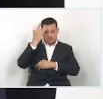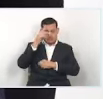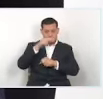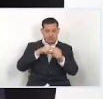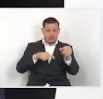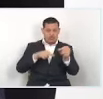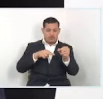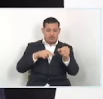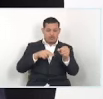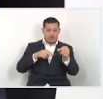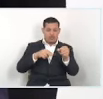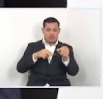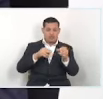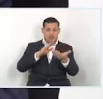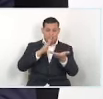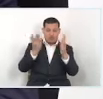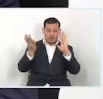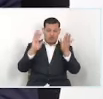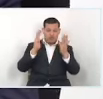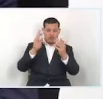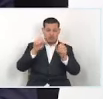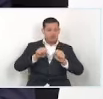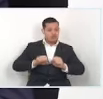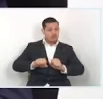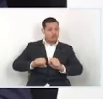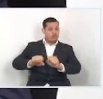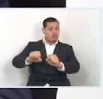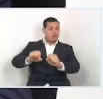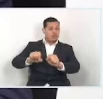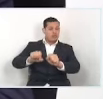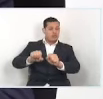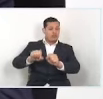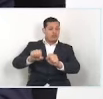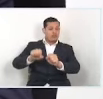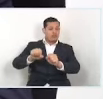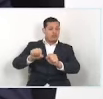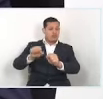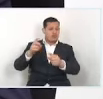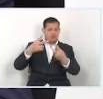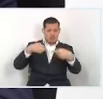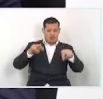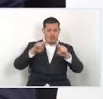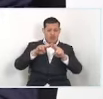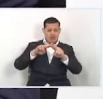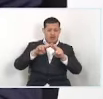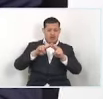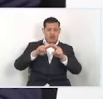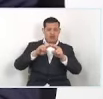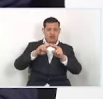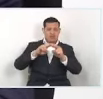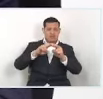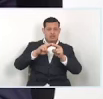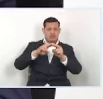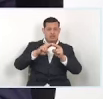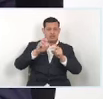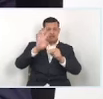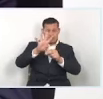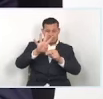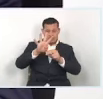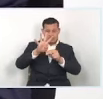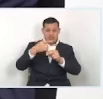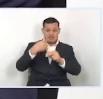dólar. Y si comparamos con un supermercado tradicional, te está costando de 3 a 4